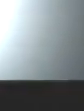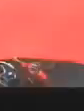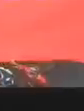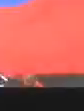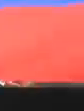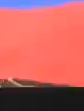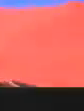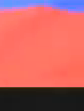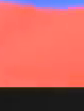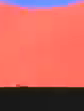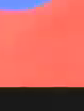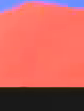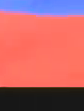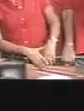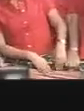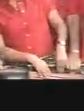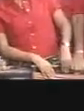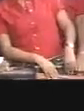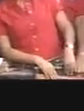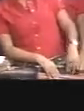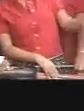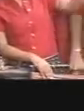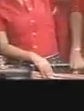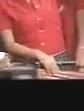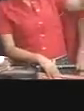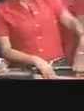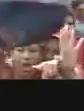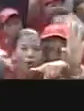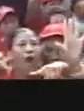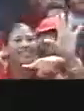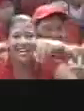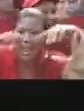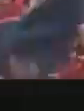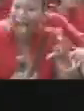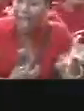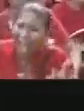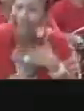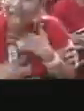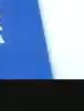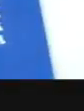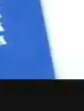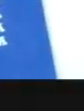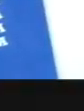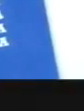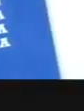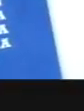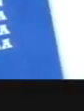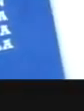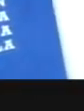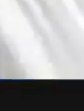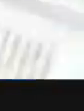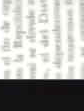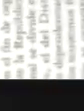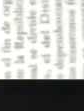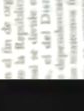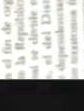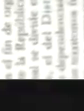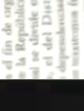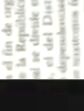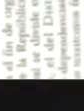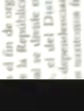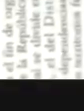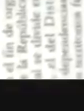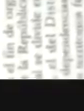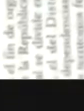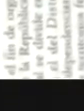grande. Hoy, el bravo pueblo históricamente consiguió, a través de la Constitución de la República Bolivariana de